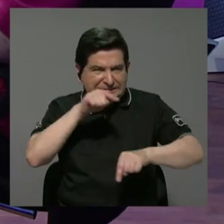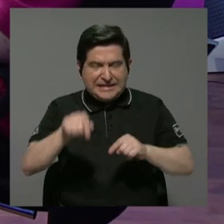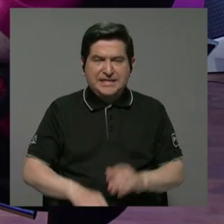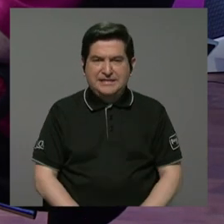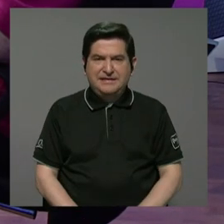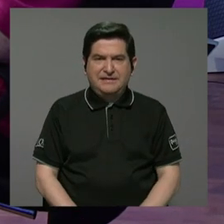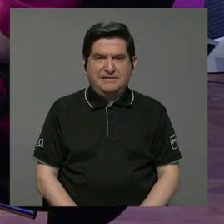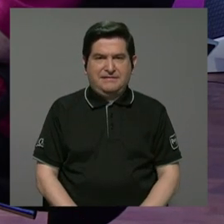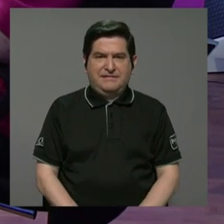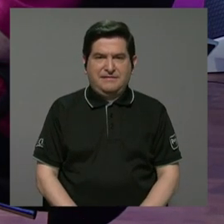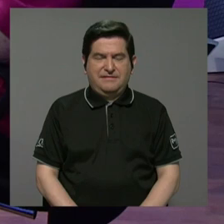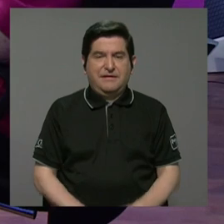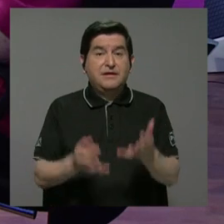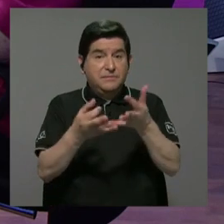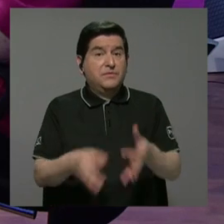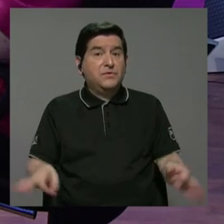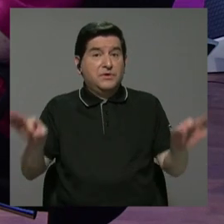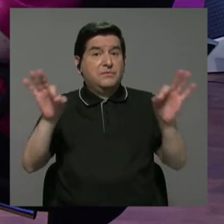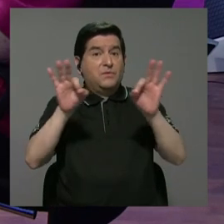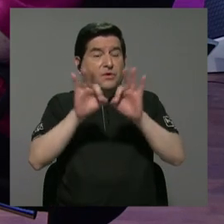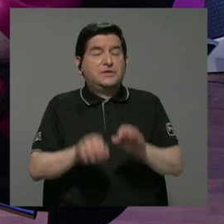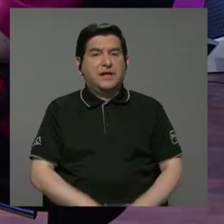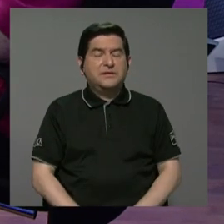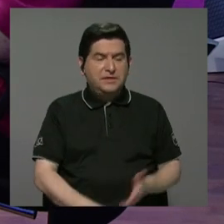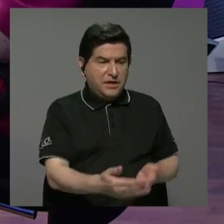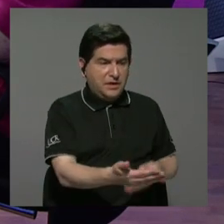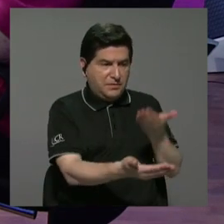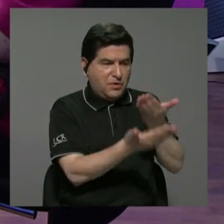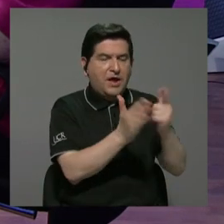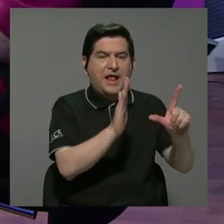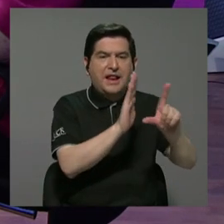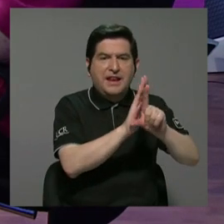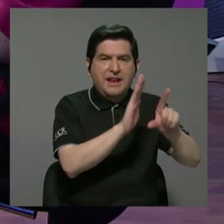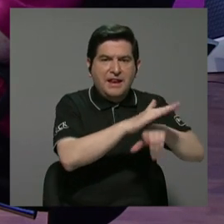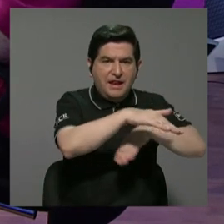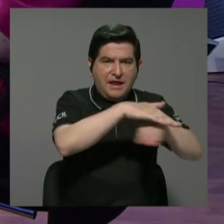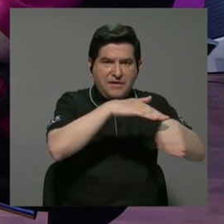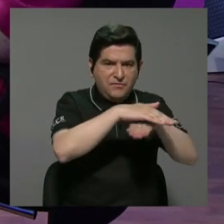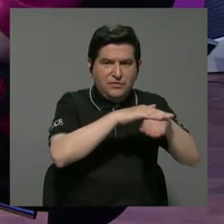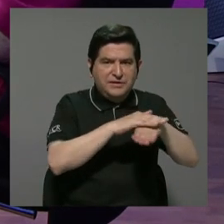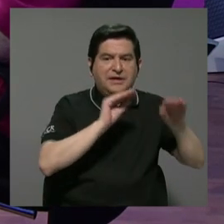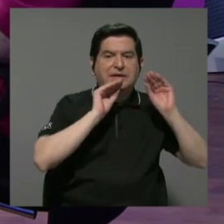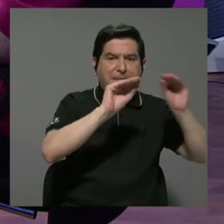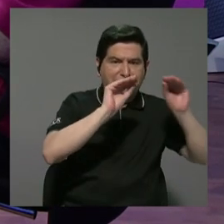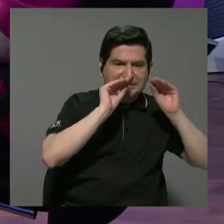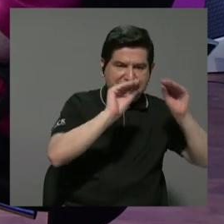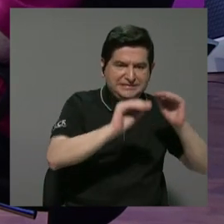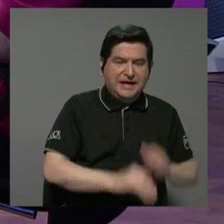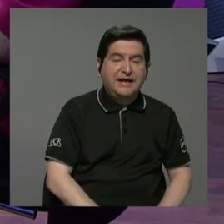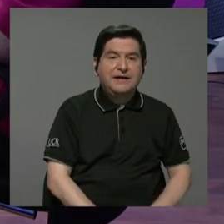nivel de, vamos a ver, de lo planteado por la Ley Fundamental de Educación, en que